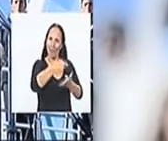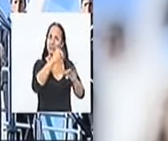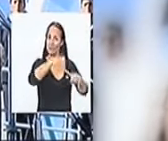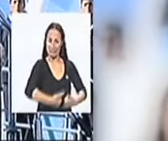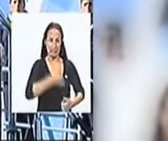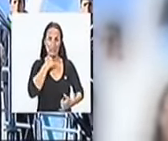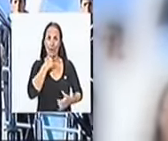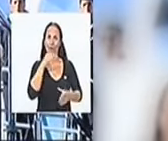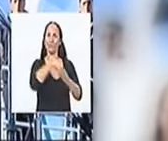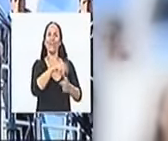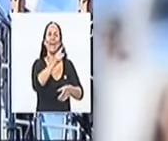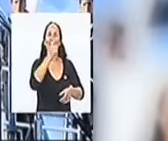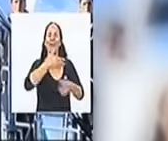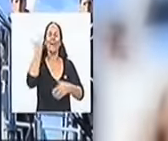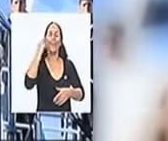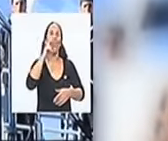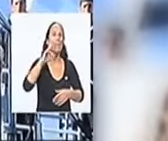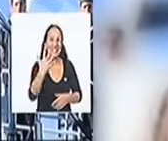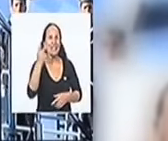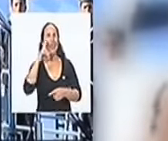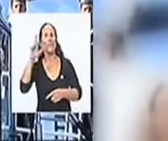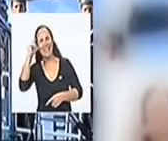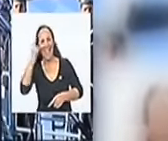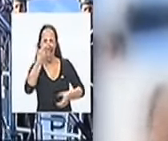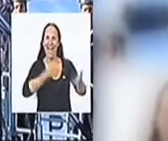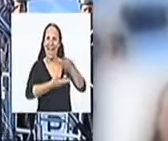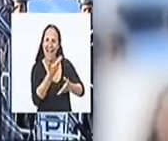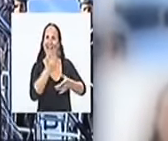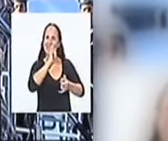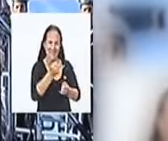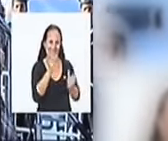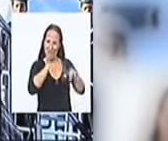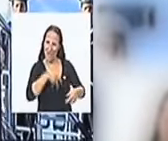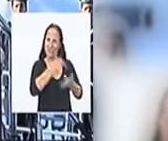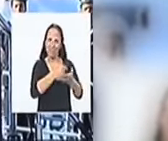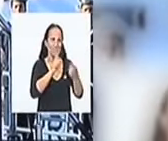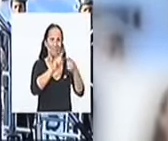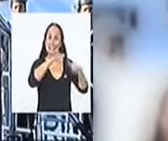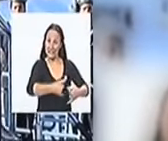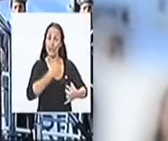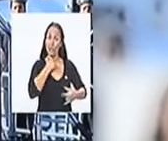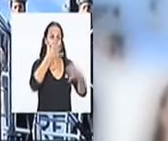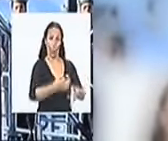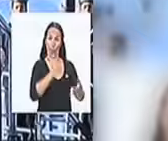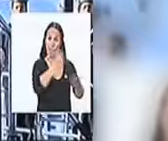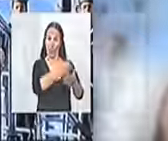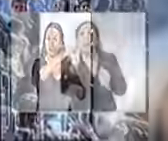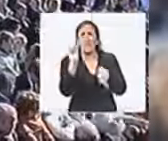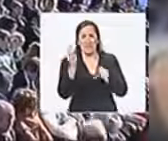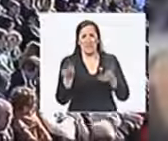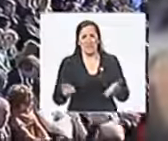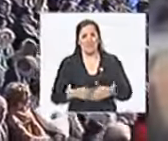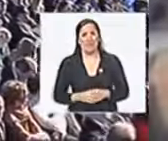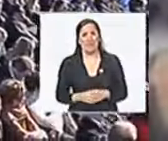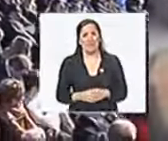a ingresar al canje del 2005 y del 2010, y también queremos cumplir con los que no ingresaron.